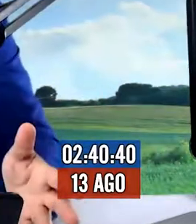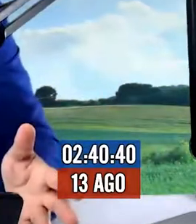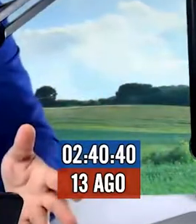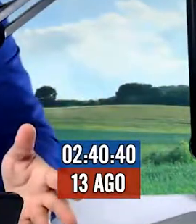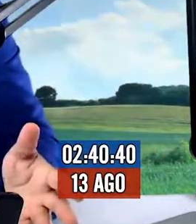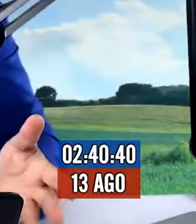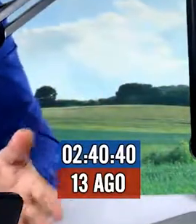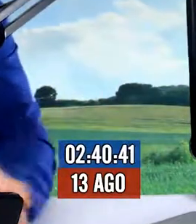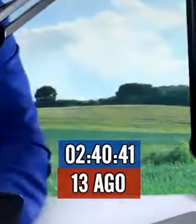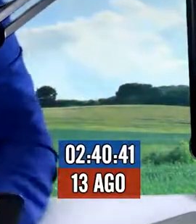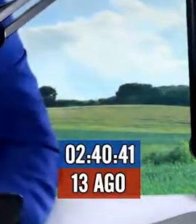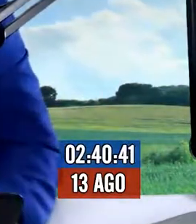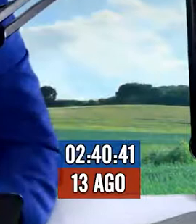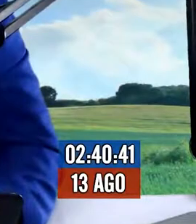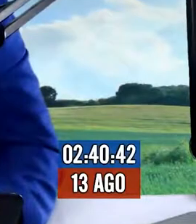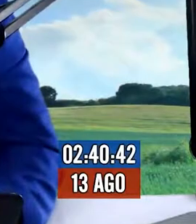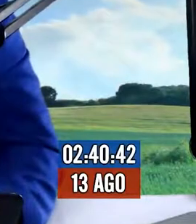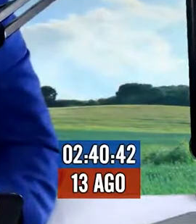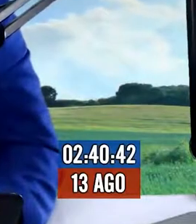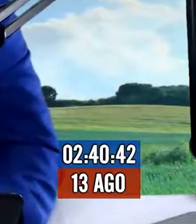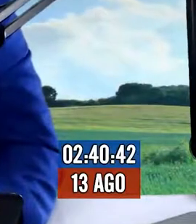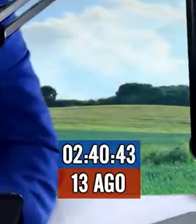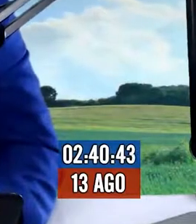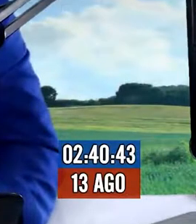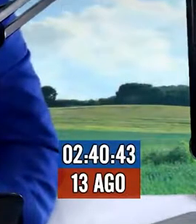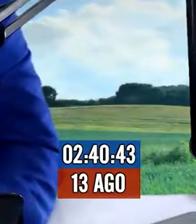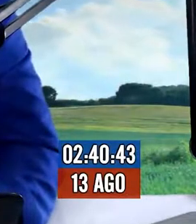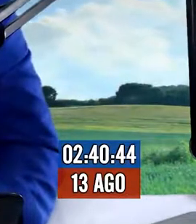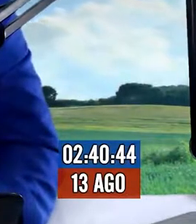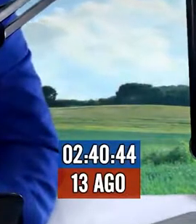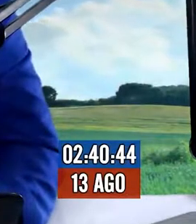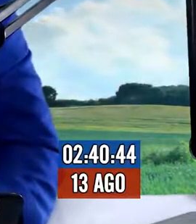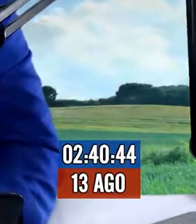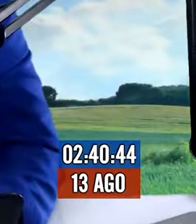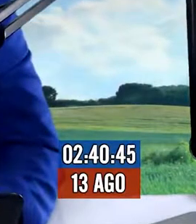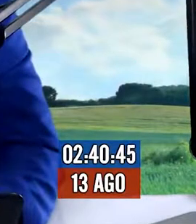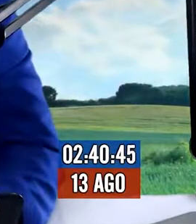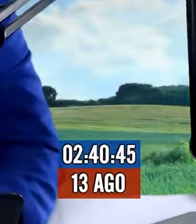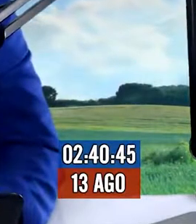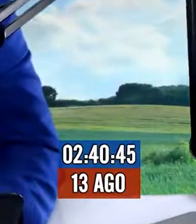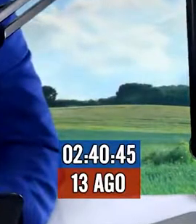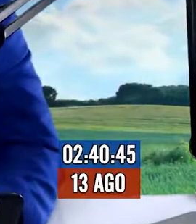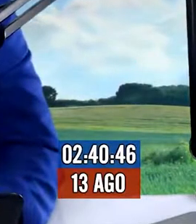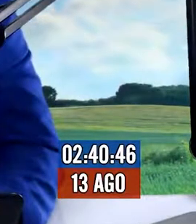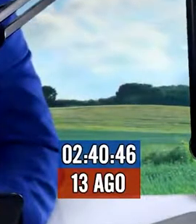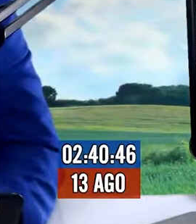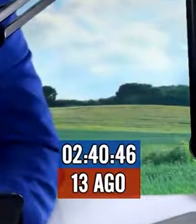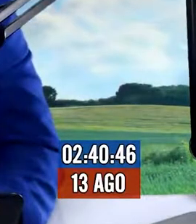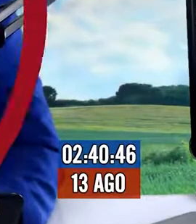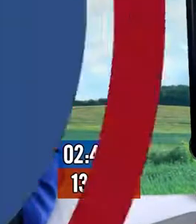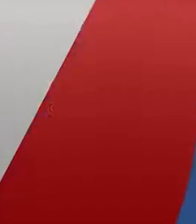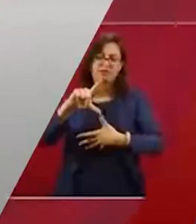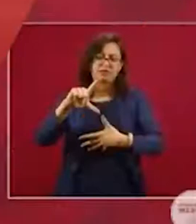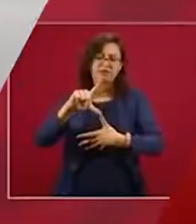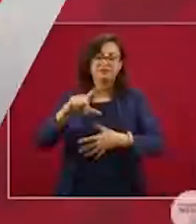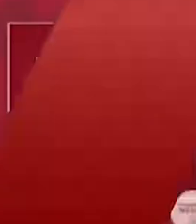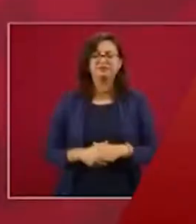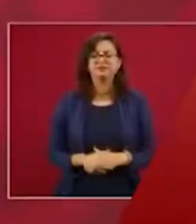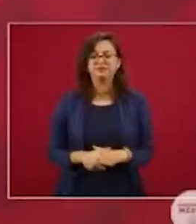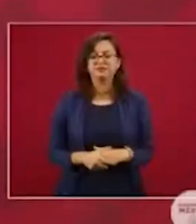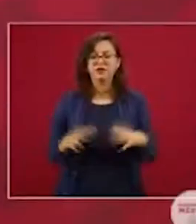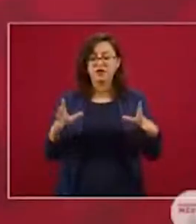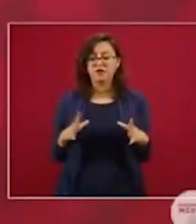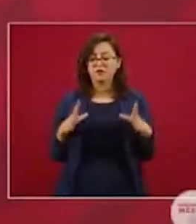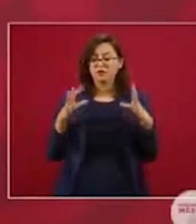puedan ser multiplicada esto lo anunció carlos slim- esta mañana en la conferencia de prensa en palacio nacional la fundación carlos